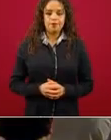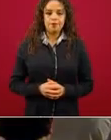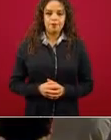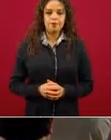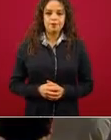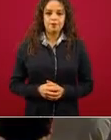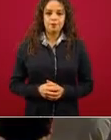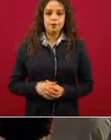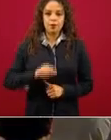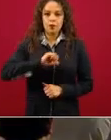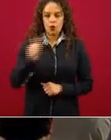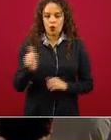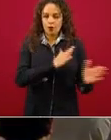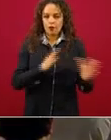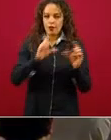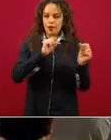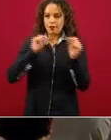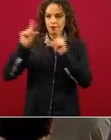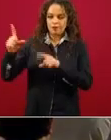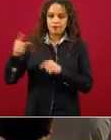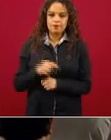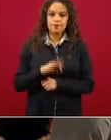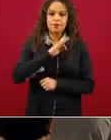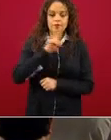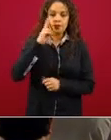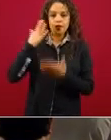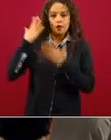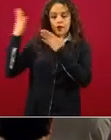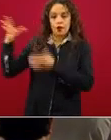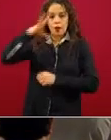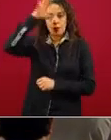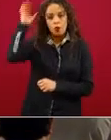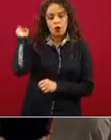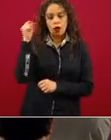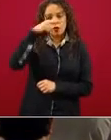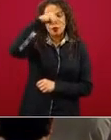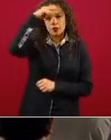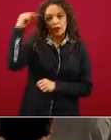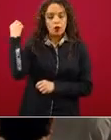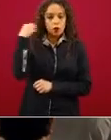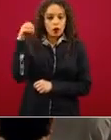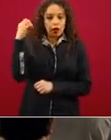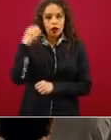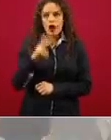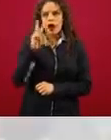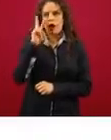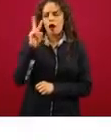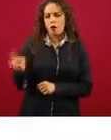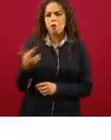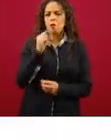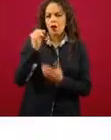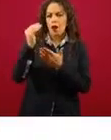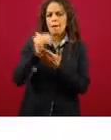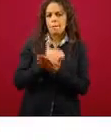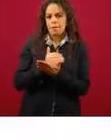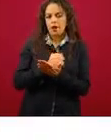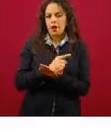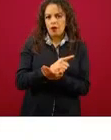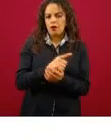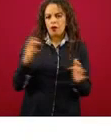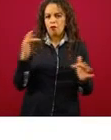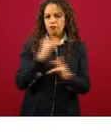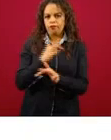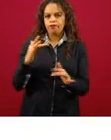Los estados de Morelos, Nayarit, Nuevo León y Oaxaca muestran poco movimiento en sus